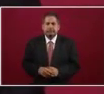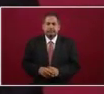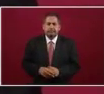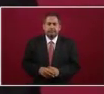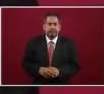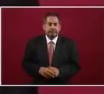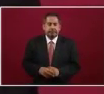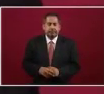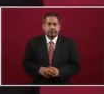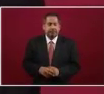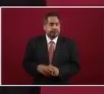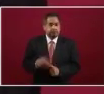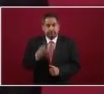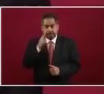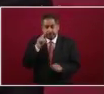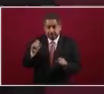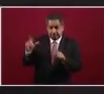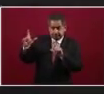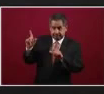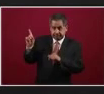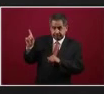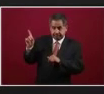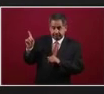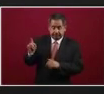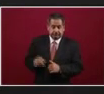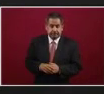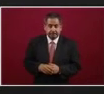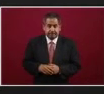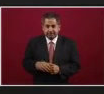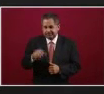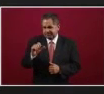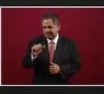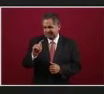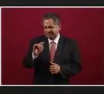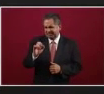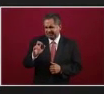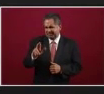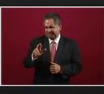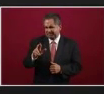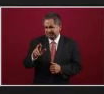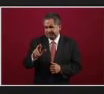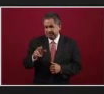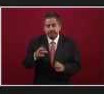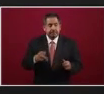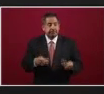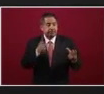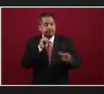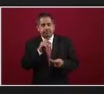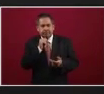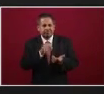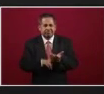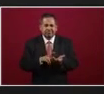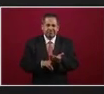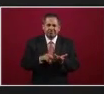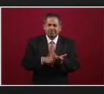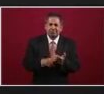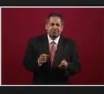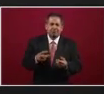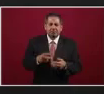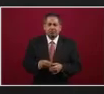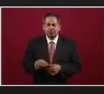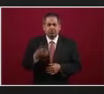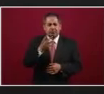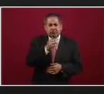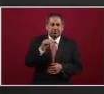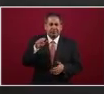Este tipo de bienes, aquí pueden ver el reloj, el Cartier para mujer, tampoco no se vendió, estaba valuado en alrededor de